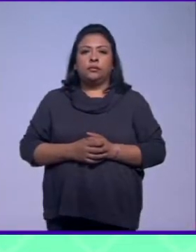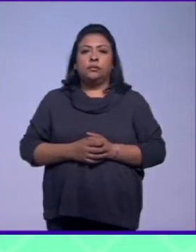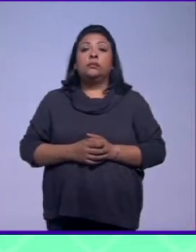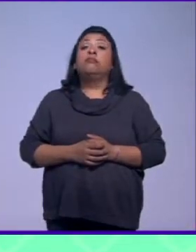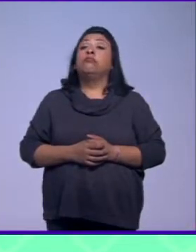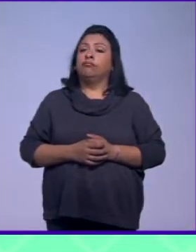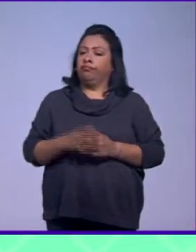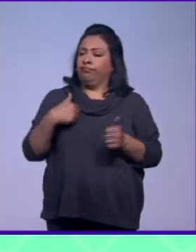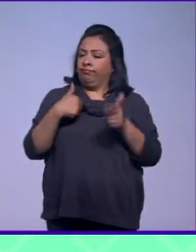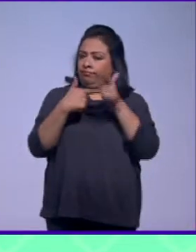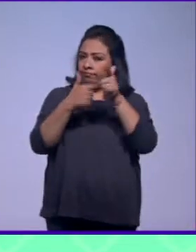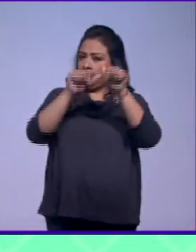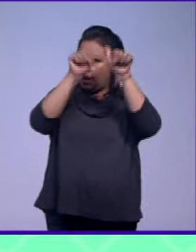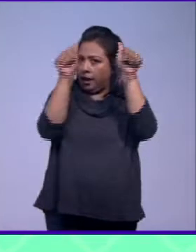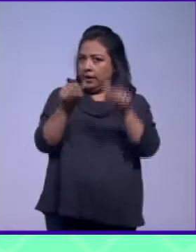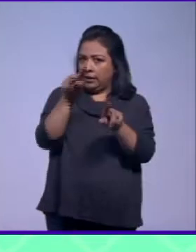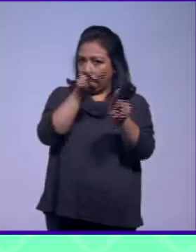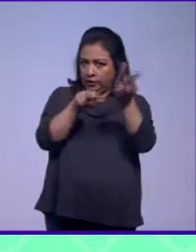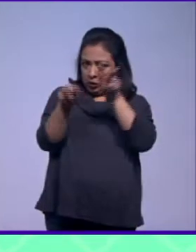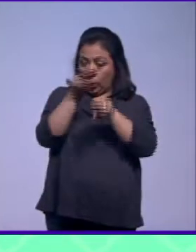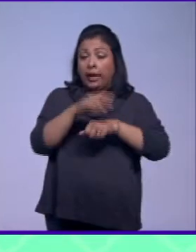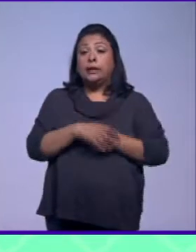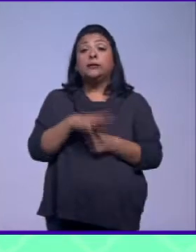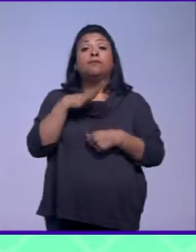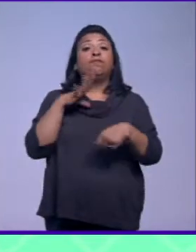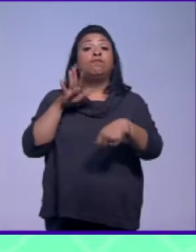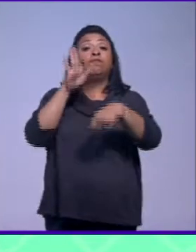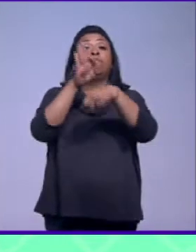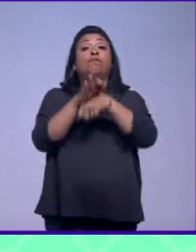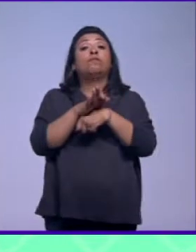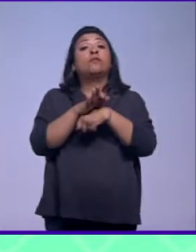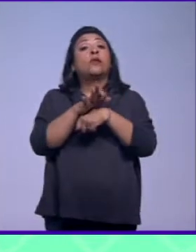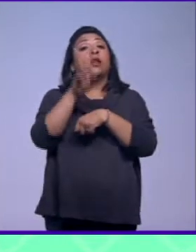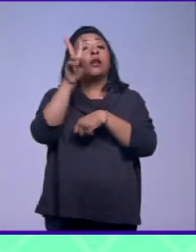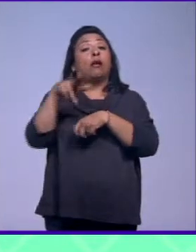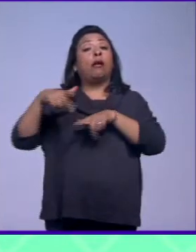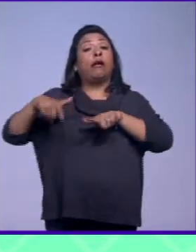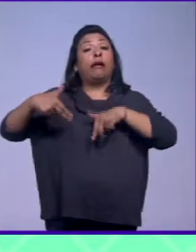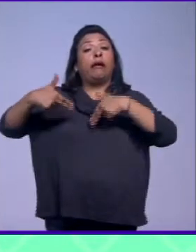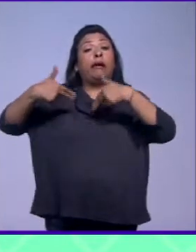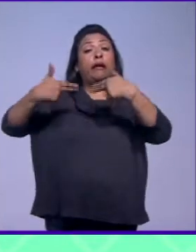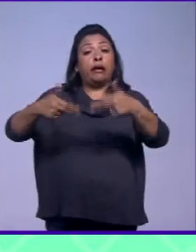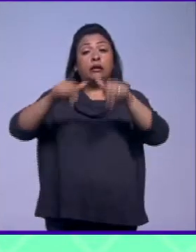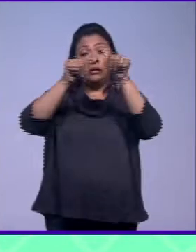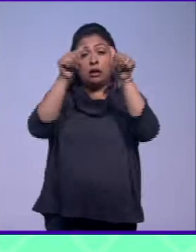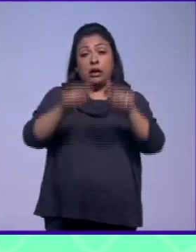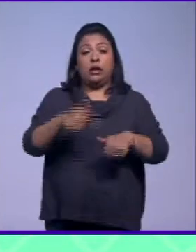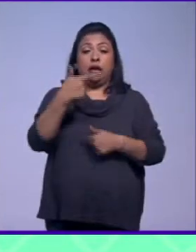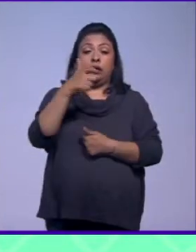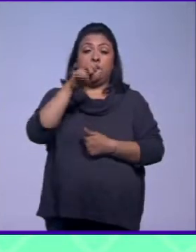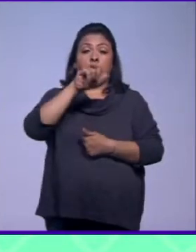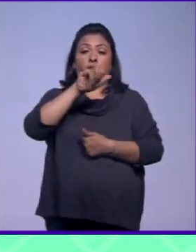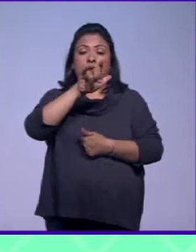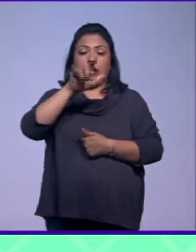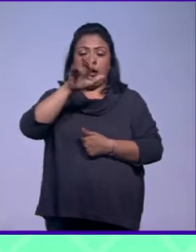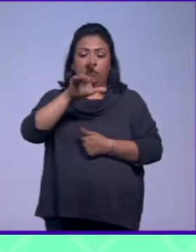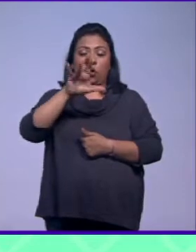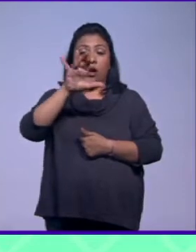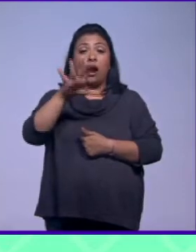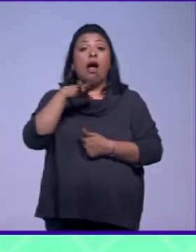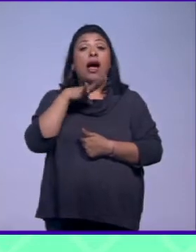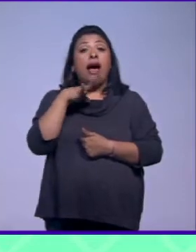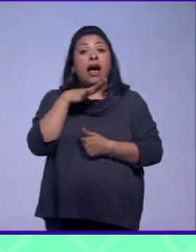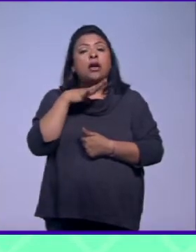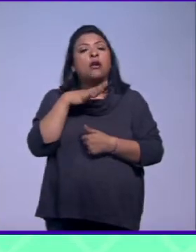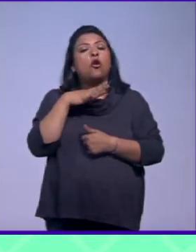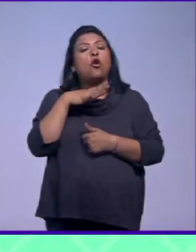y seguimos con artes visuales con el respaldo de una ilustre herencia artística guillermo kahlo ha hecho del retrato el